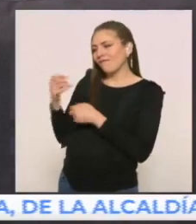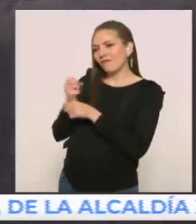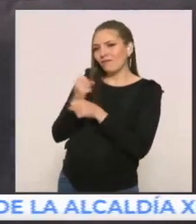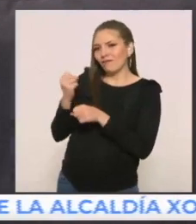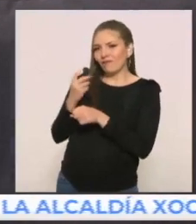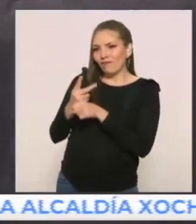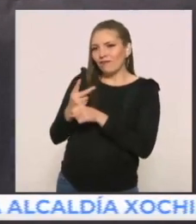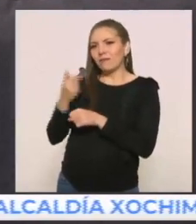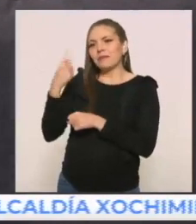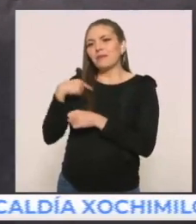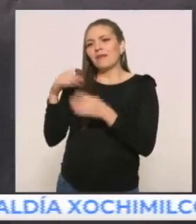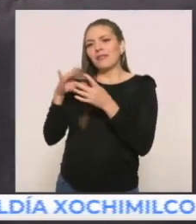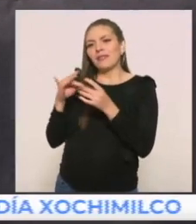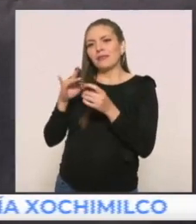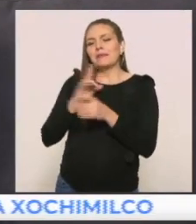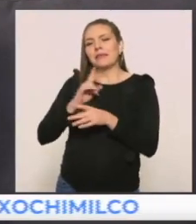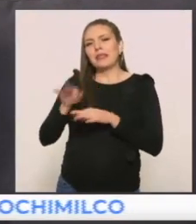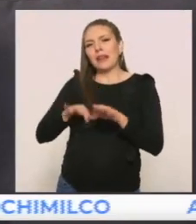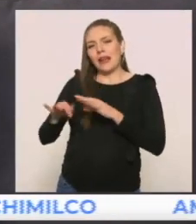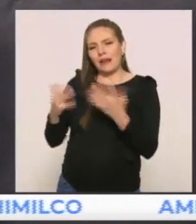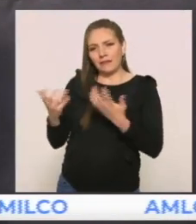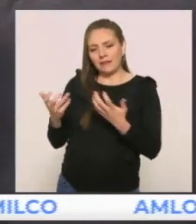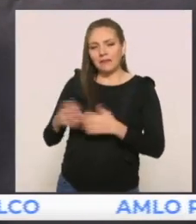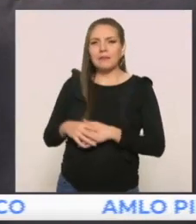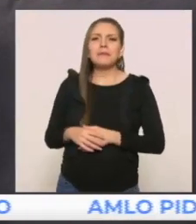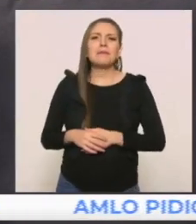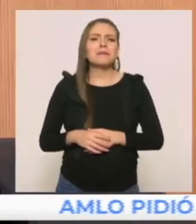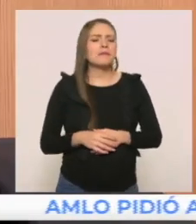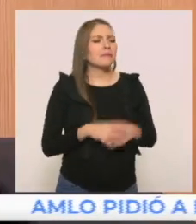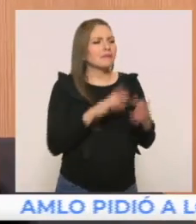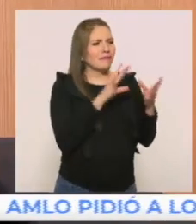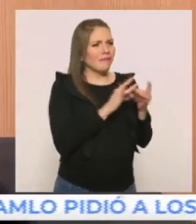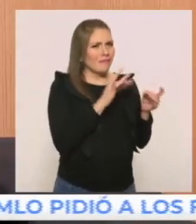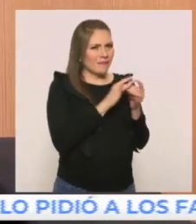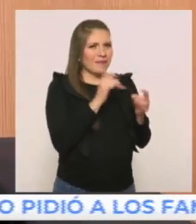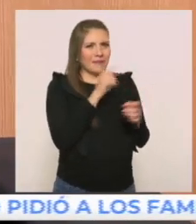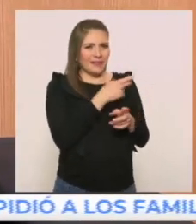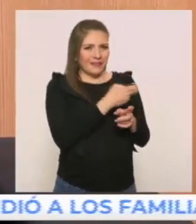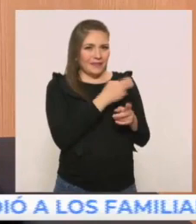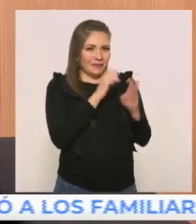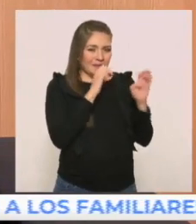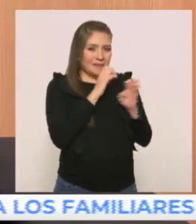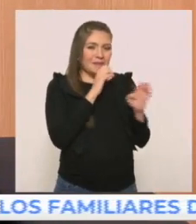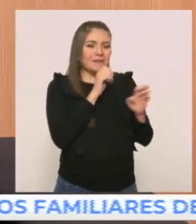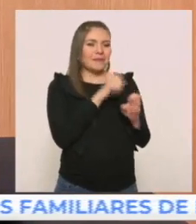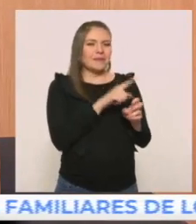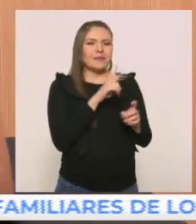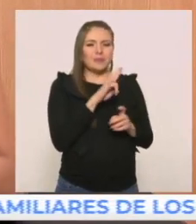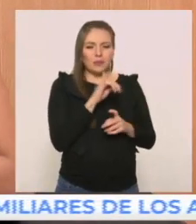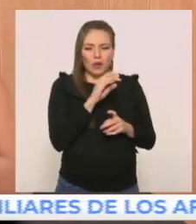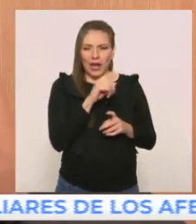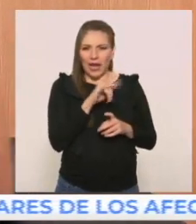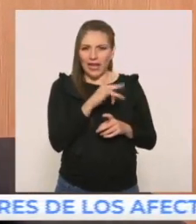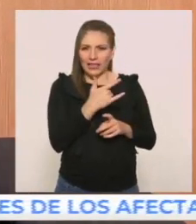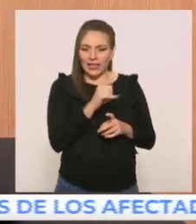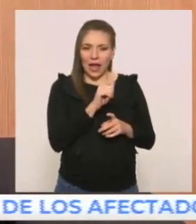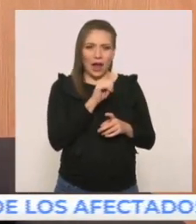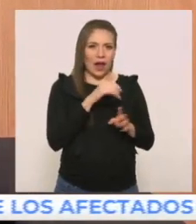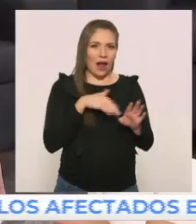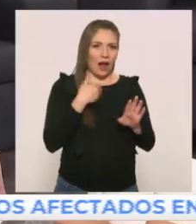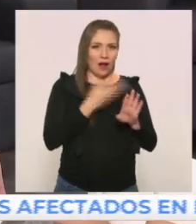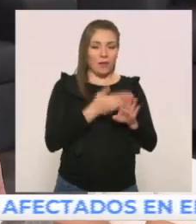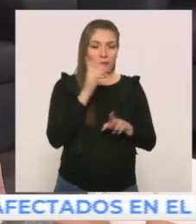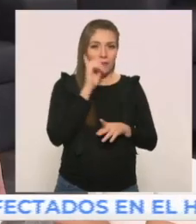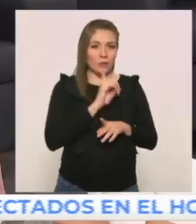algunos elementos del trabajo que hacemos. Pues platicábamos previamente a esta entrevista que, hablando de la violencia de género, mediáticamente, pues a veces nos